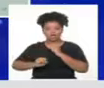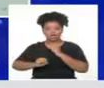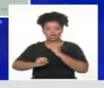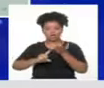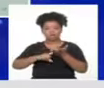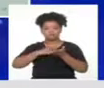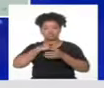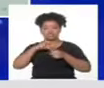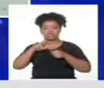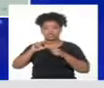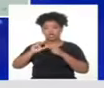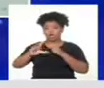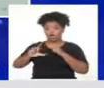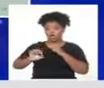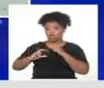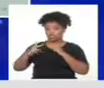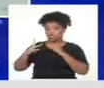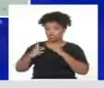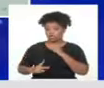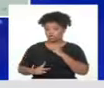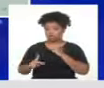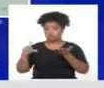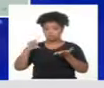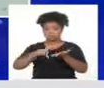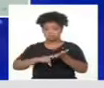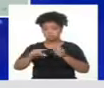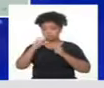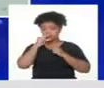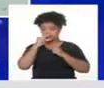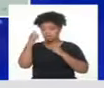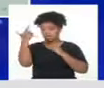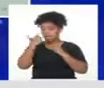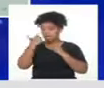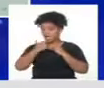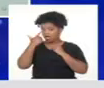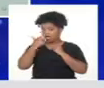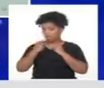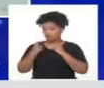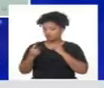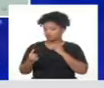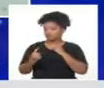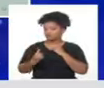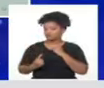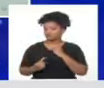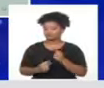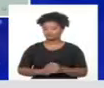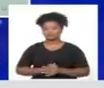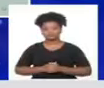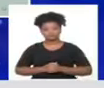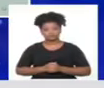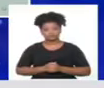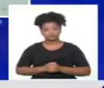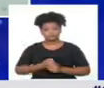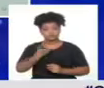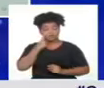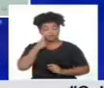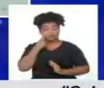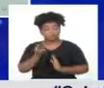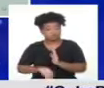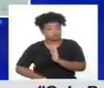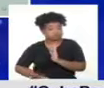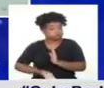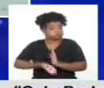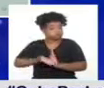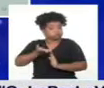Pedro Betancur y Los Arabos con 1 cada uno. Cifra elevada de nuevo en este